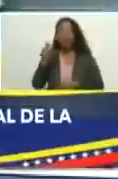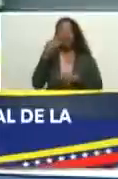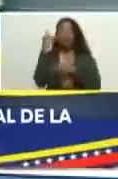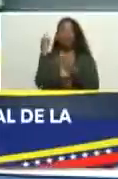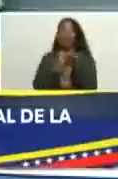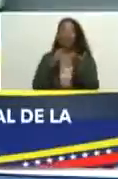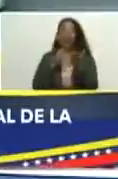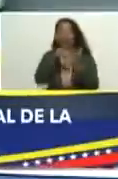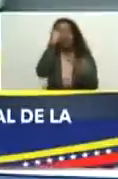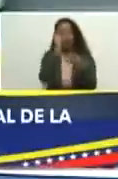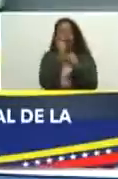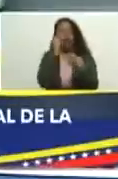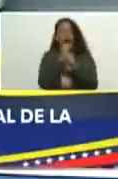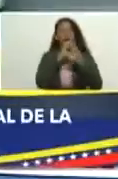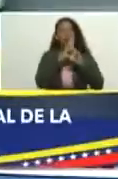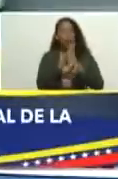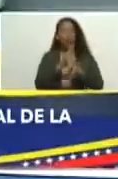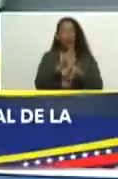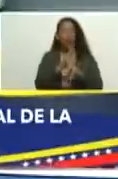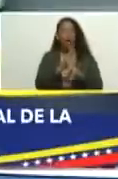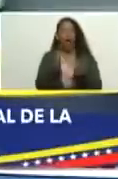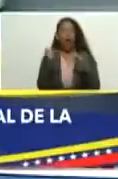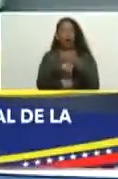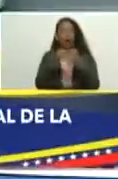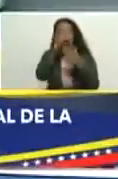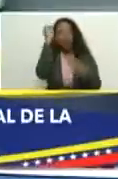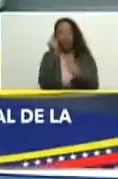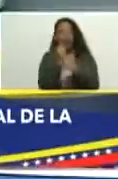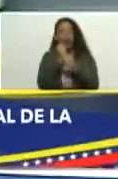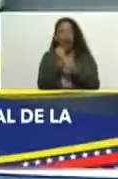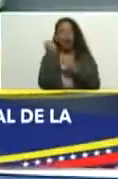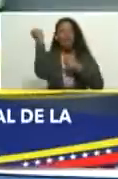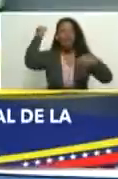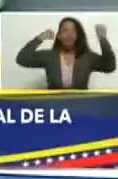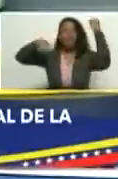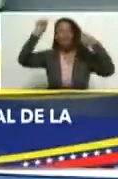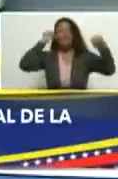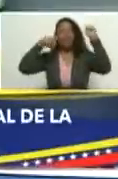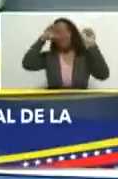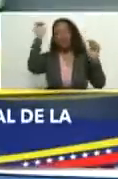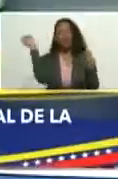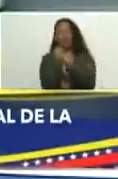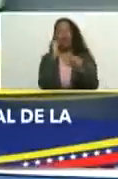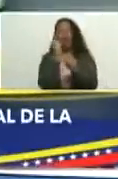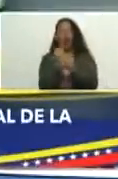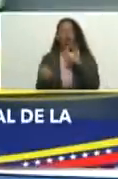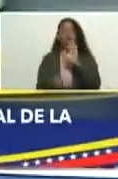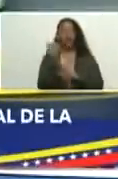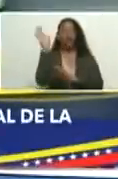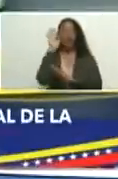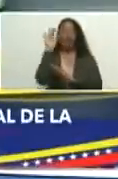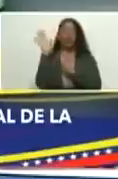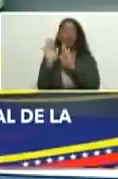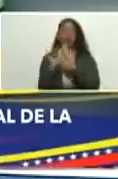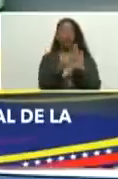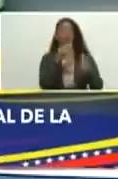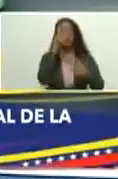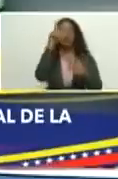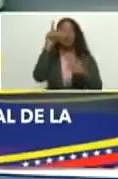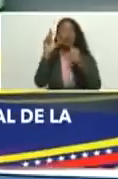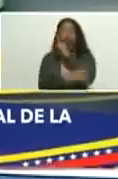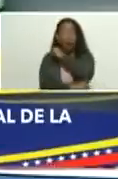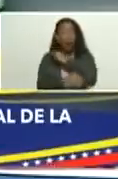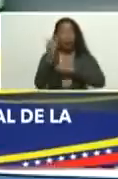responda a los intereses de la clase obrera. Rebelión obrera contra el burocratismo y el elitismo.